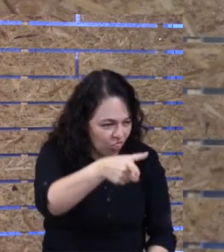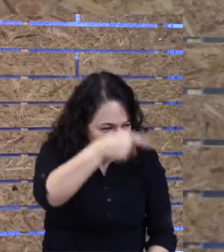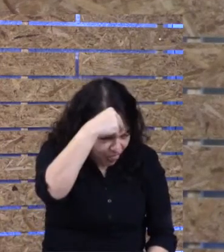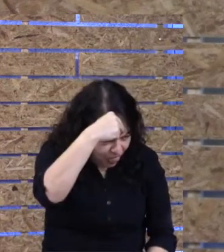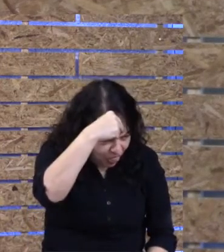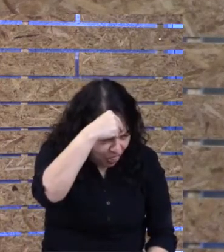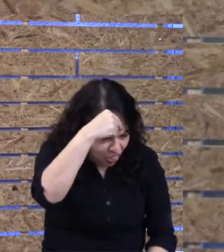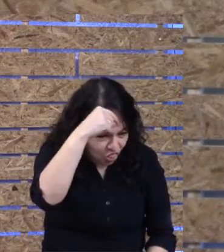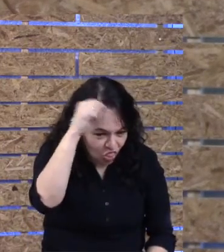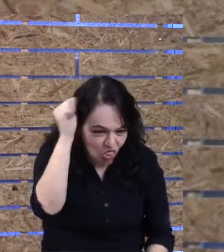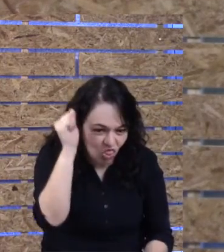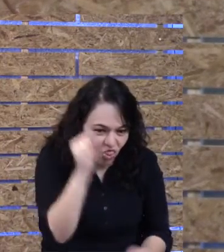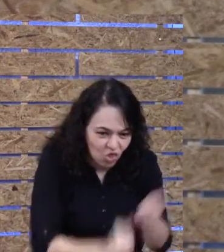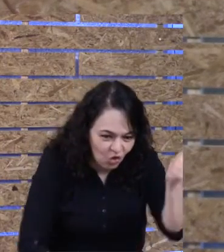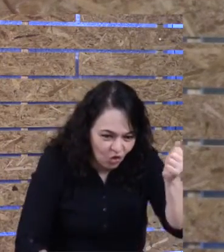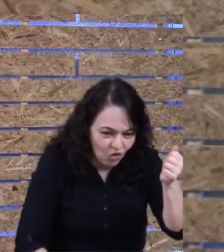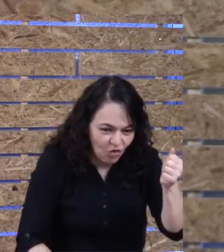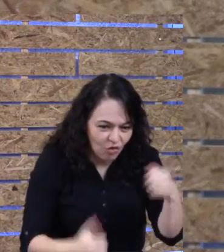terco,